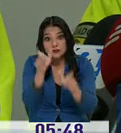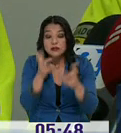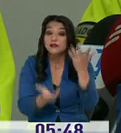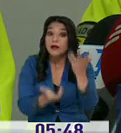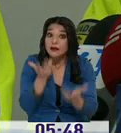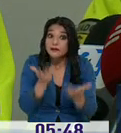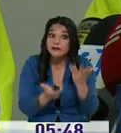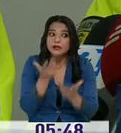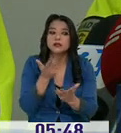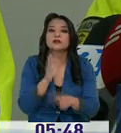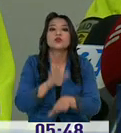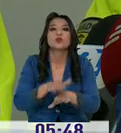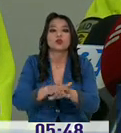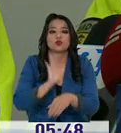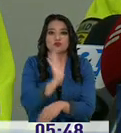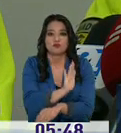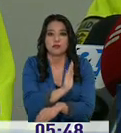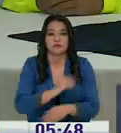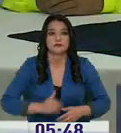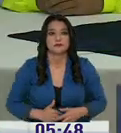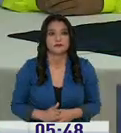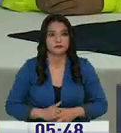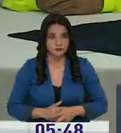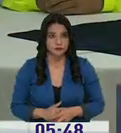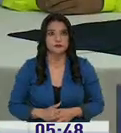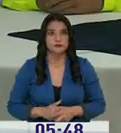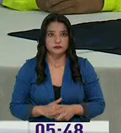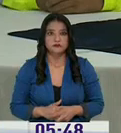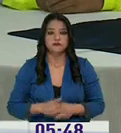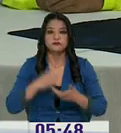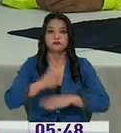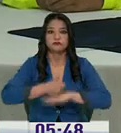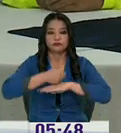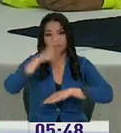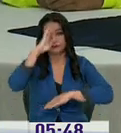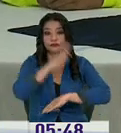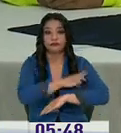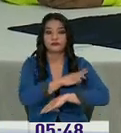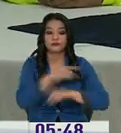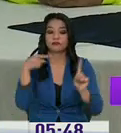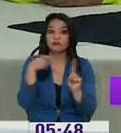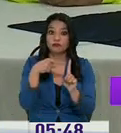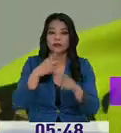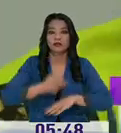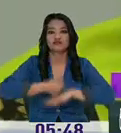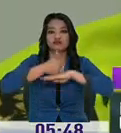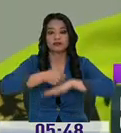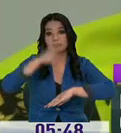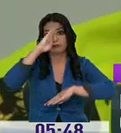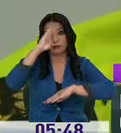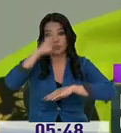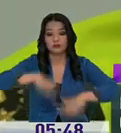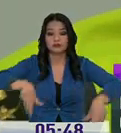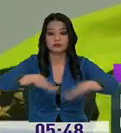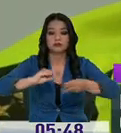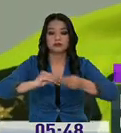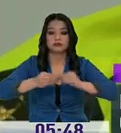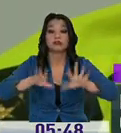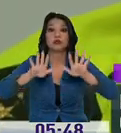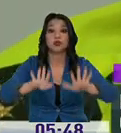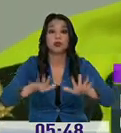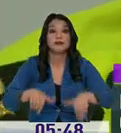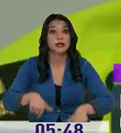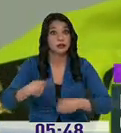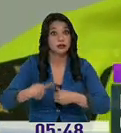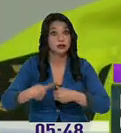estar involucradas en este hecho delictivo según el general fausto salinas comandante de la policía de la zona 9 del distrito metropolitano